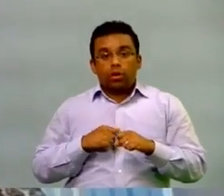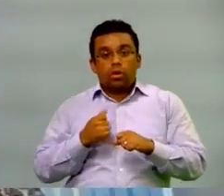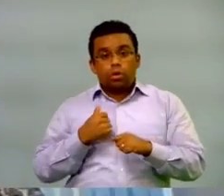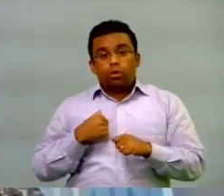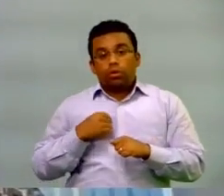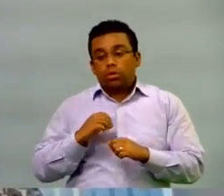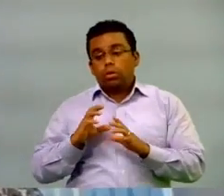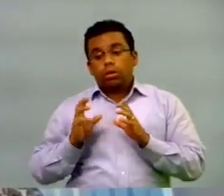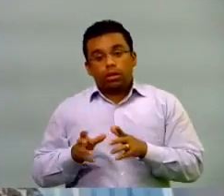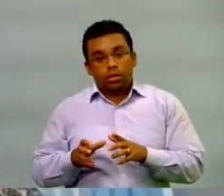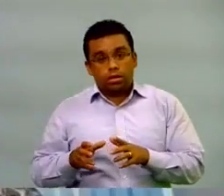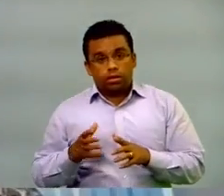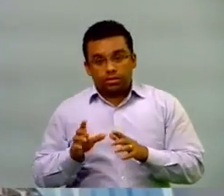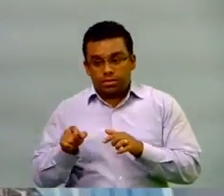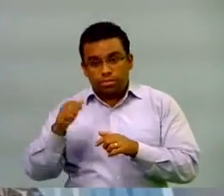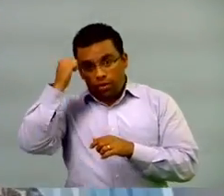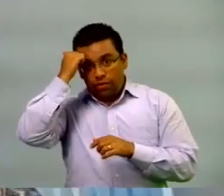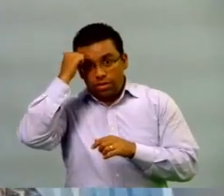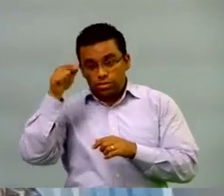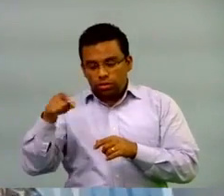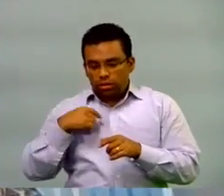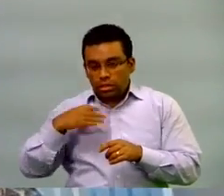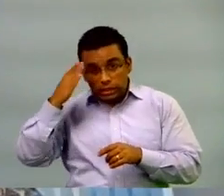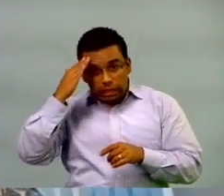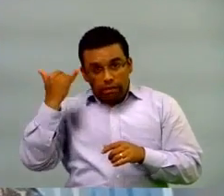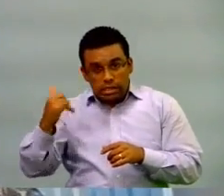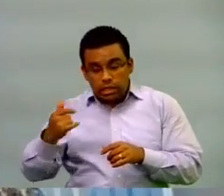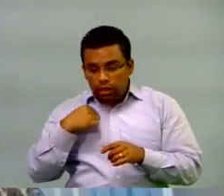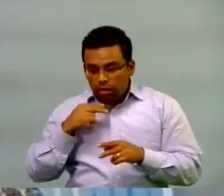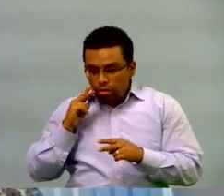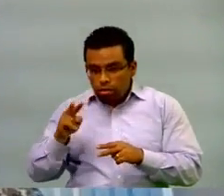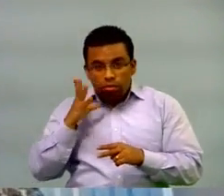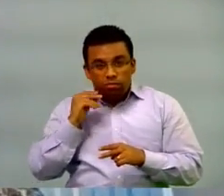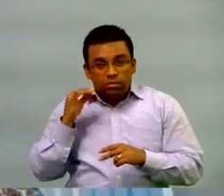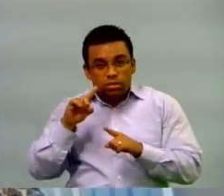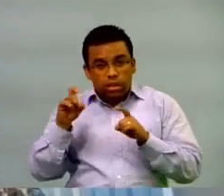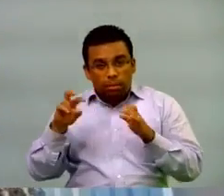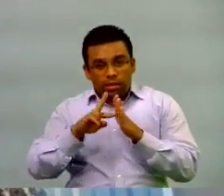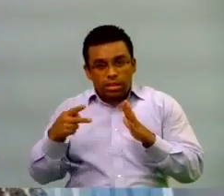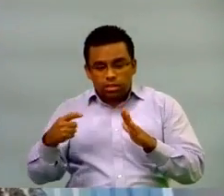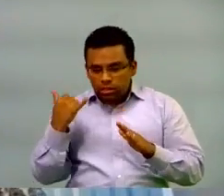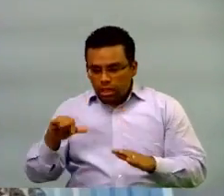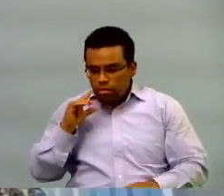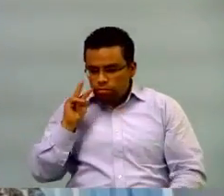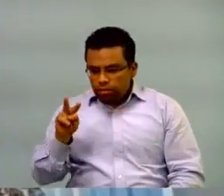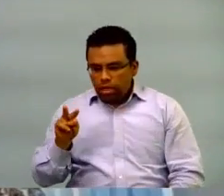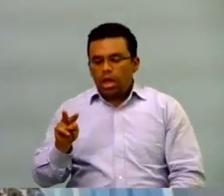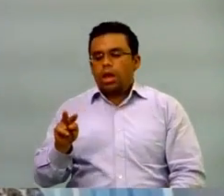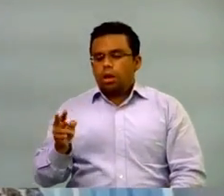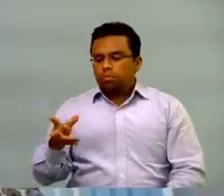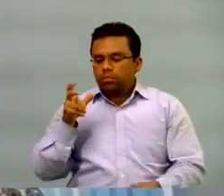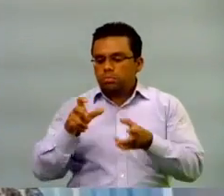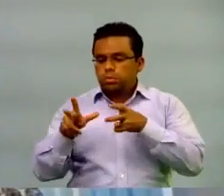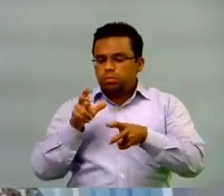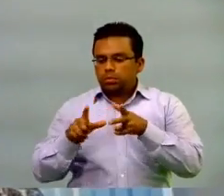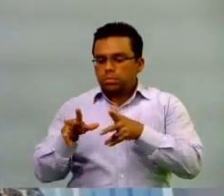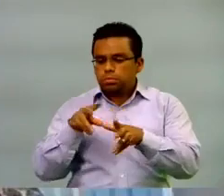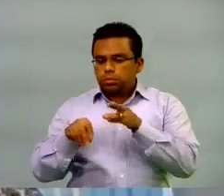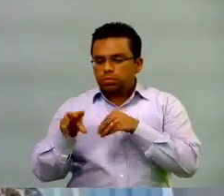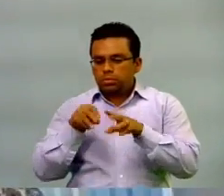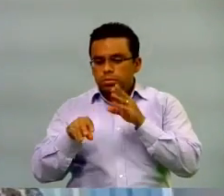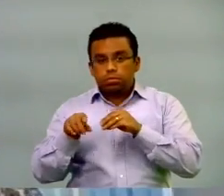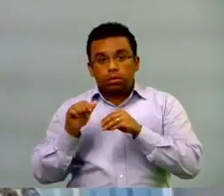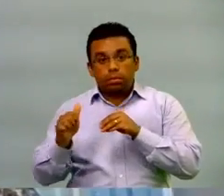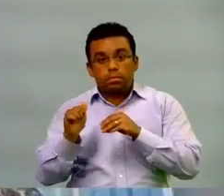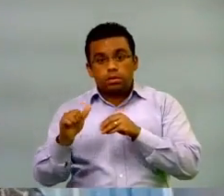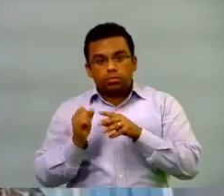el conocimiento que tiene de la experiencia de integración de tecnología, es capaz de generar, ¿cierto?,